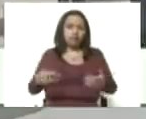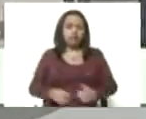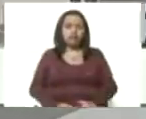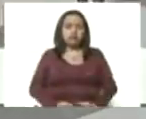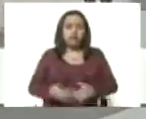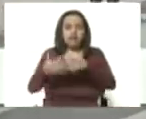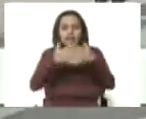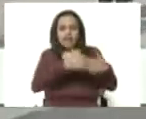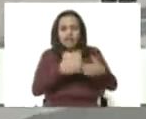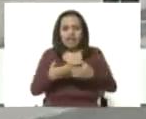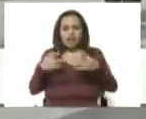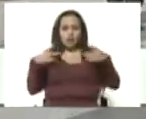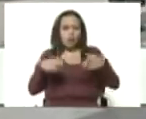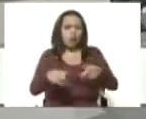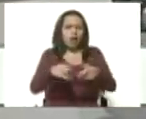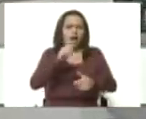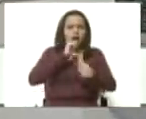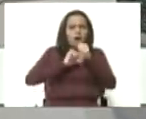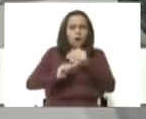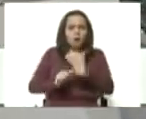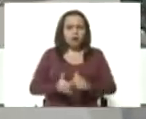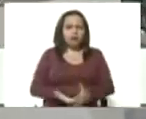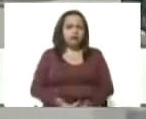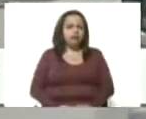guerra hídrica